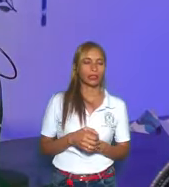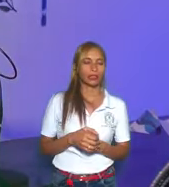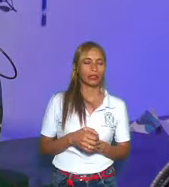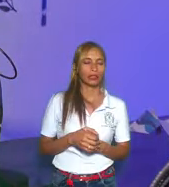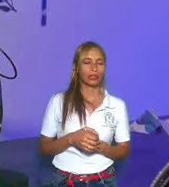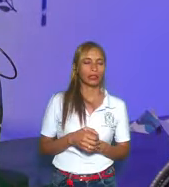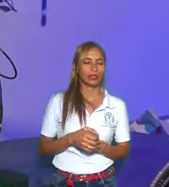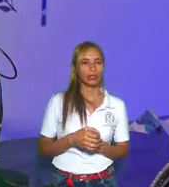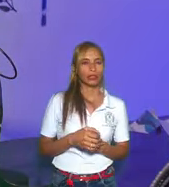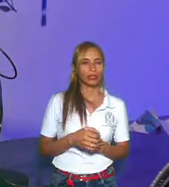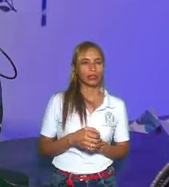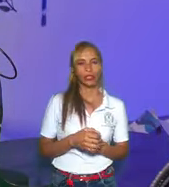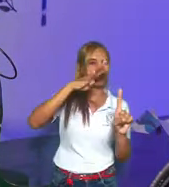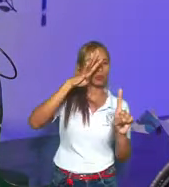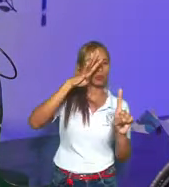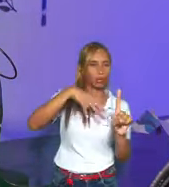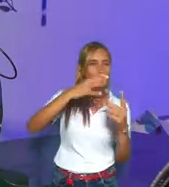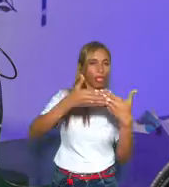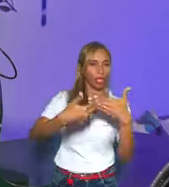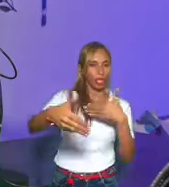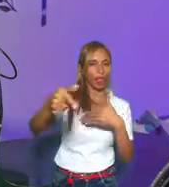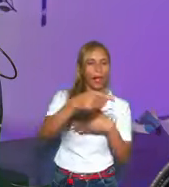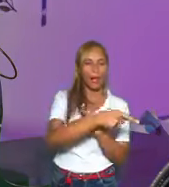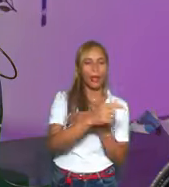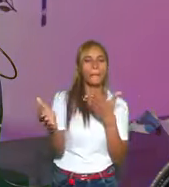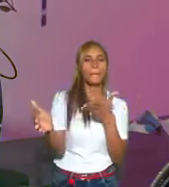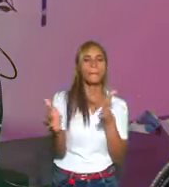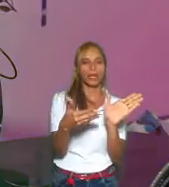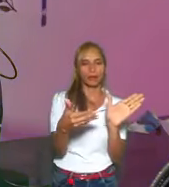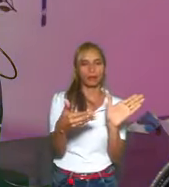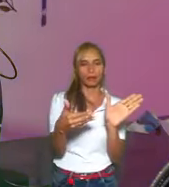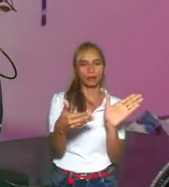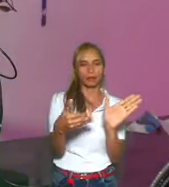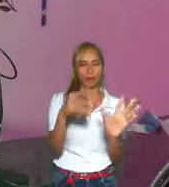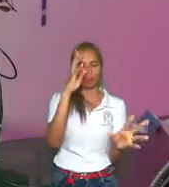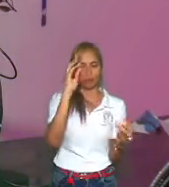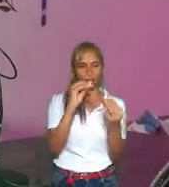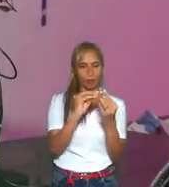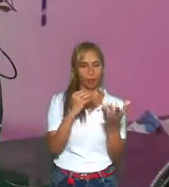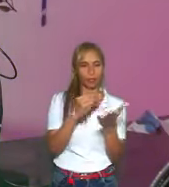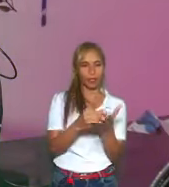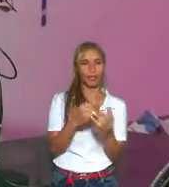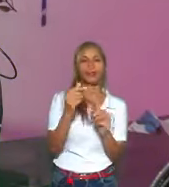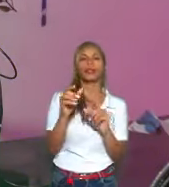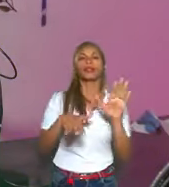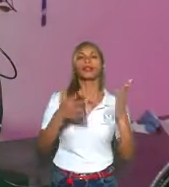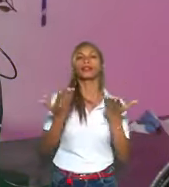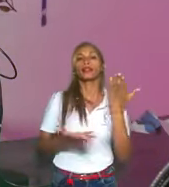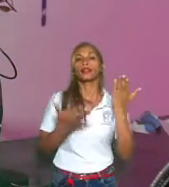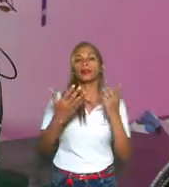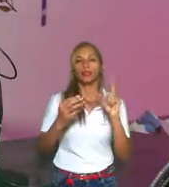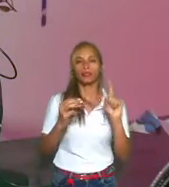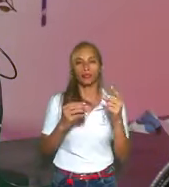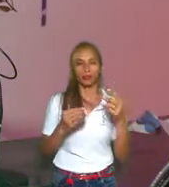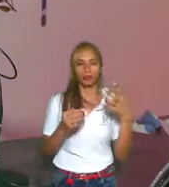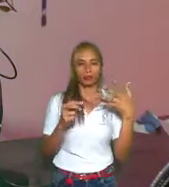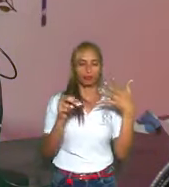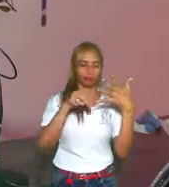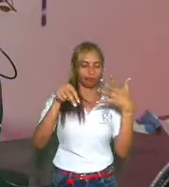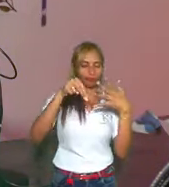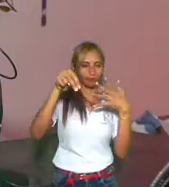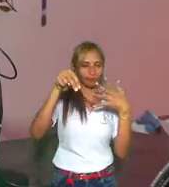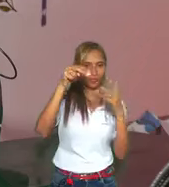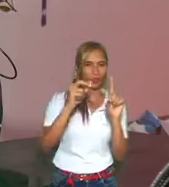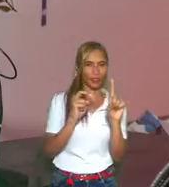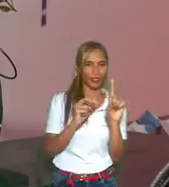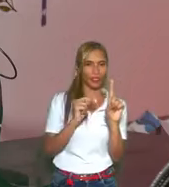en adelante, contamos con unos planes de financiación de acuerdo pues al estrato, a la clase de uso, si es un comercial, si es un